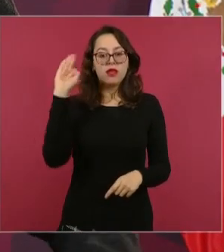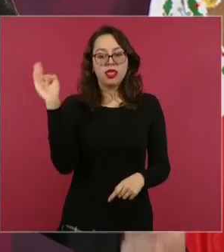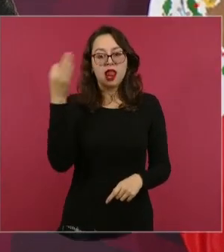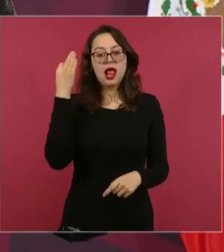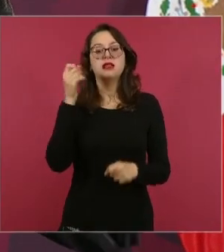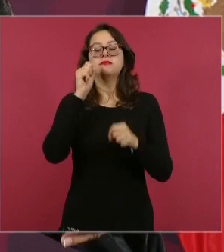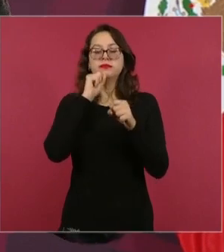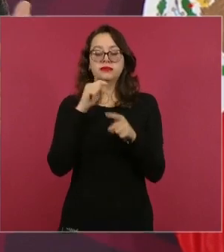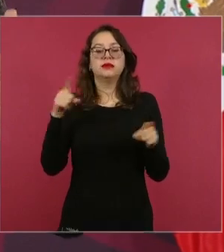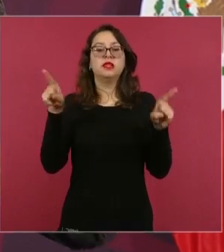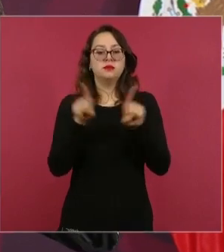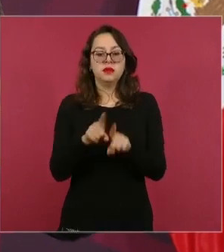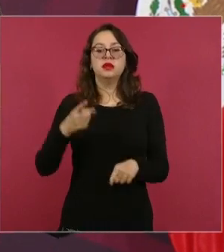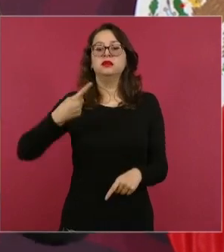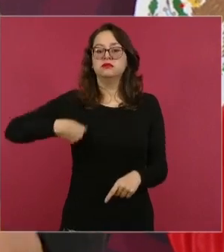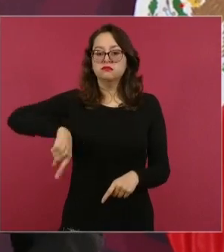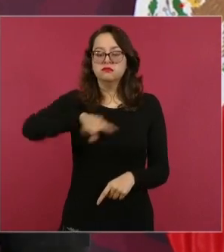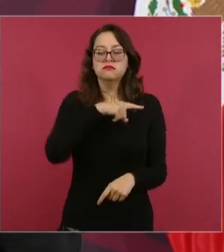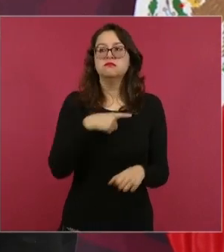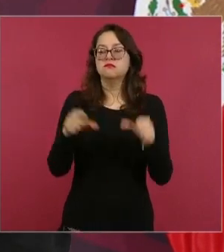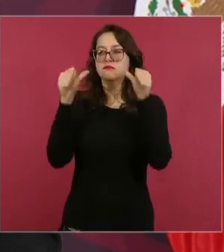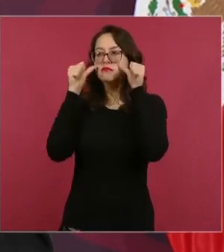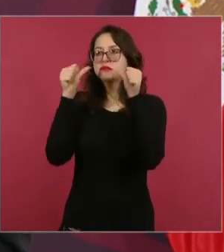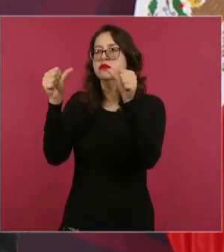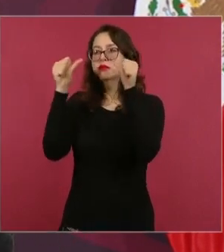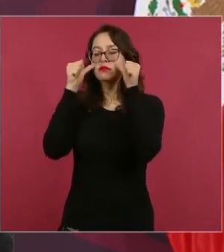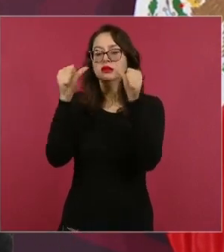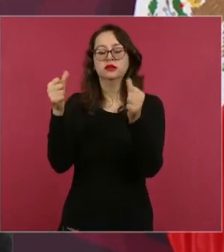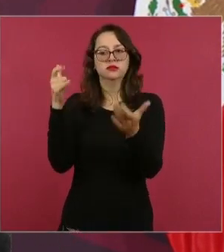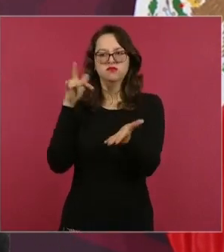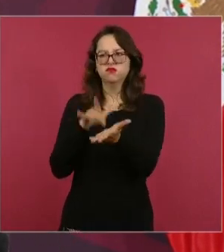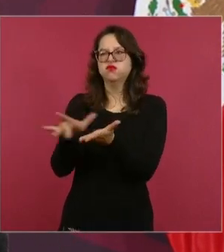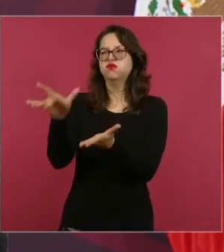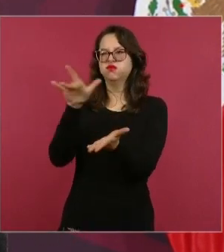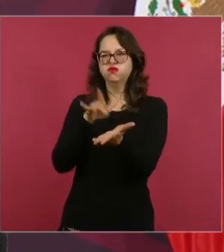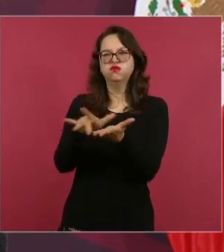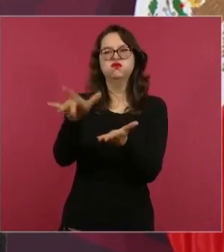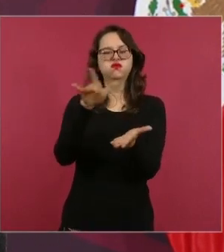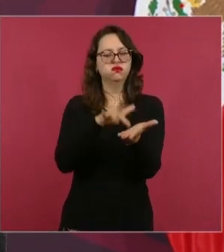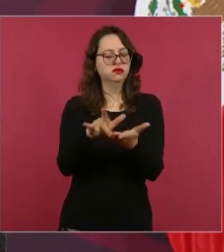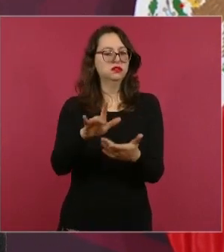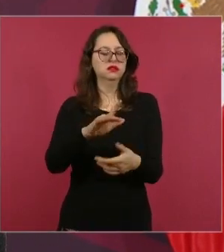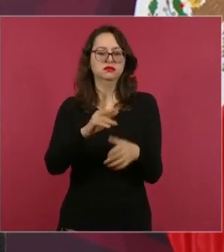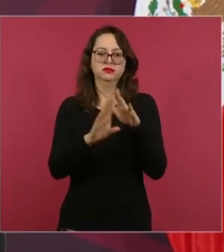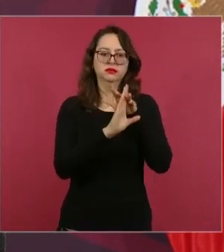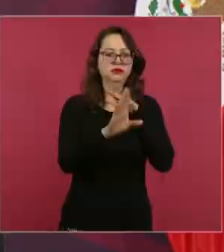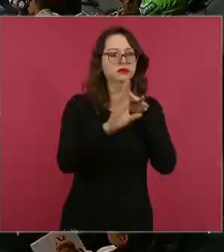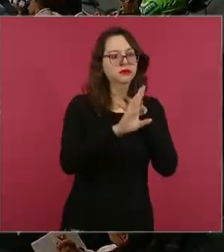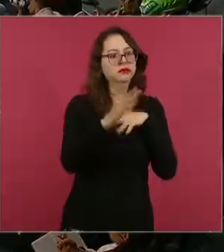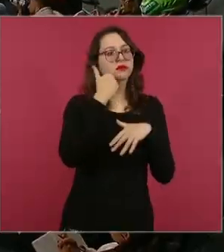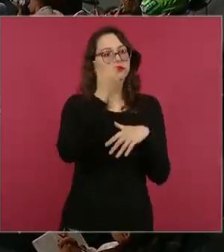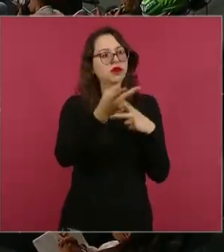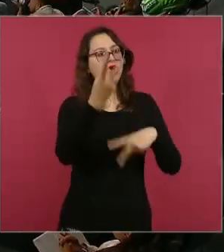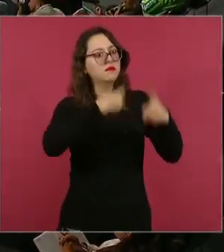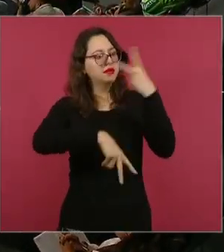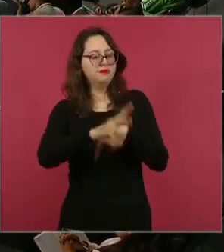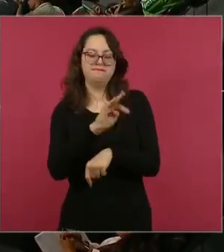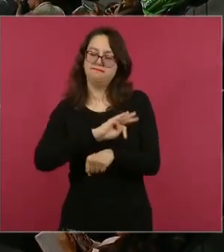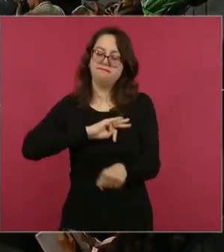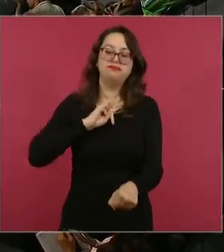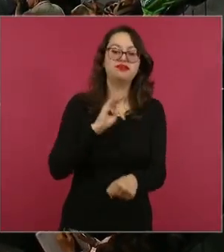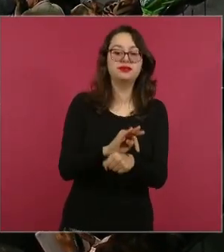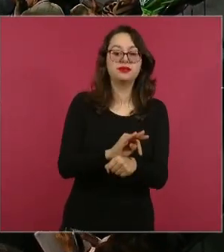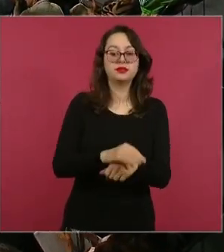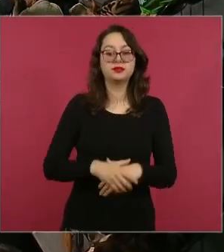vamos a a estar eh apoyando protegiendo a nuestros migrantes perfecto